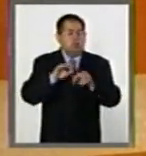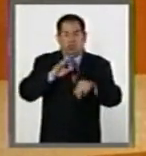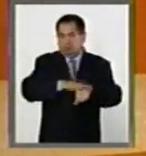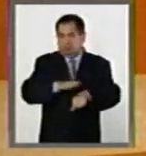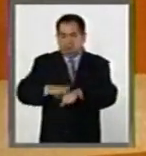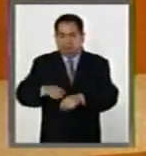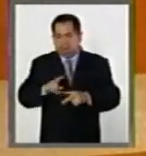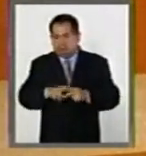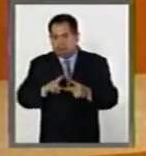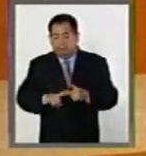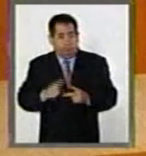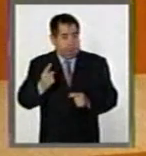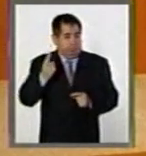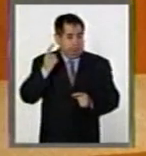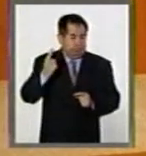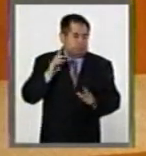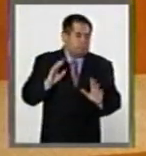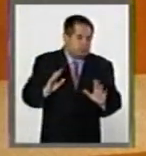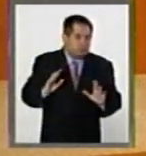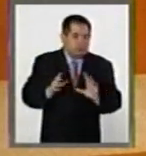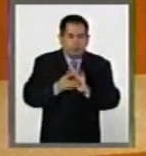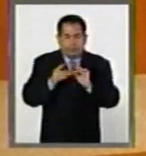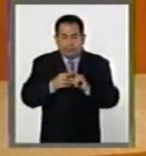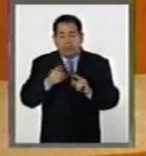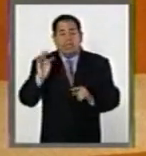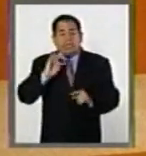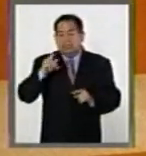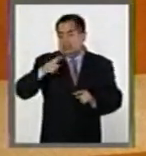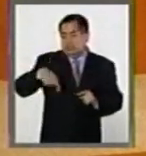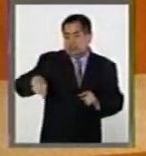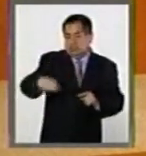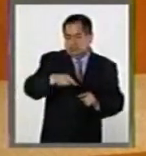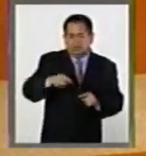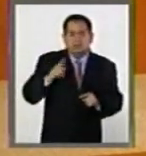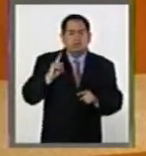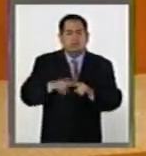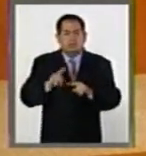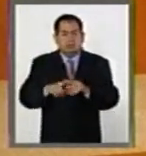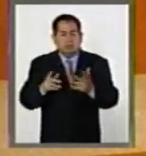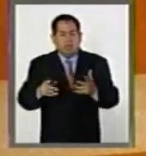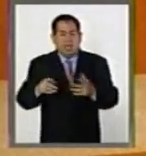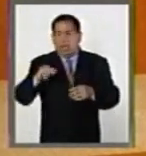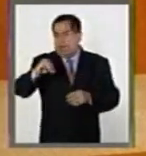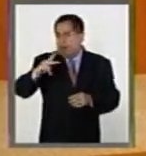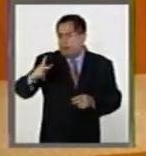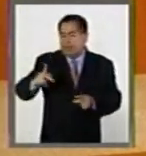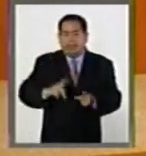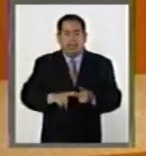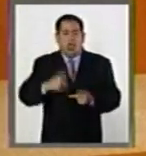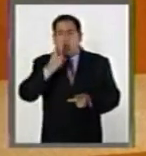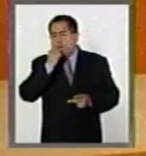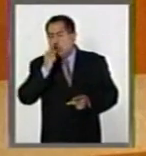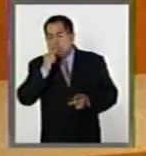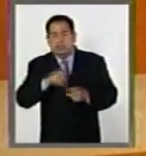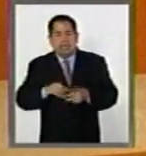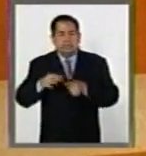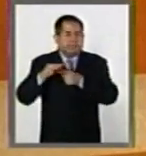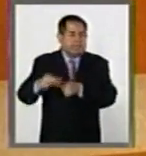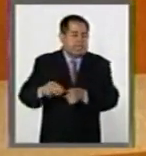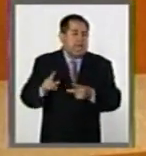señalar. La primera, que tiene que ver con que operadores, es decir, ministerios públicos, policías,